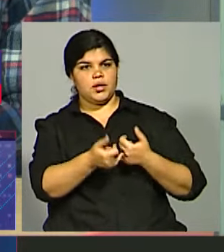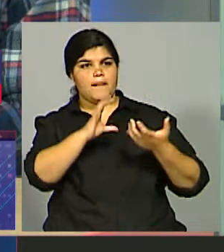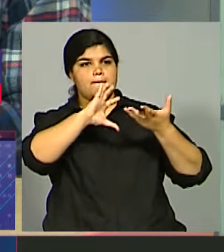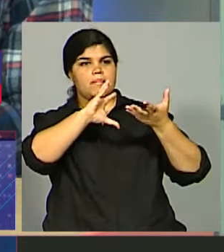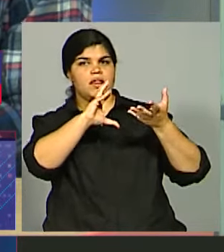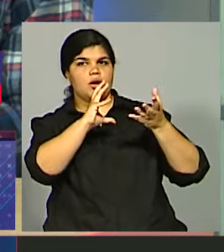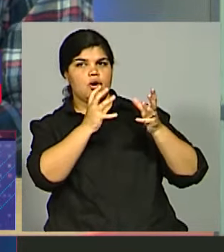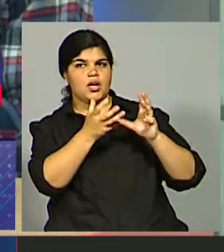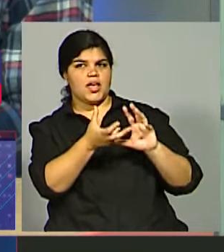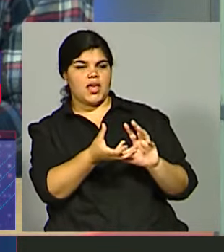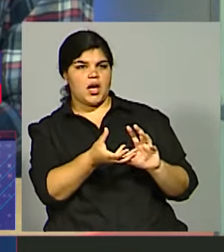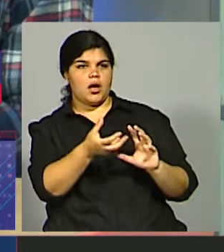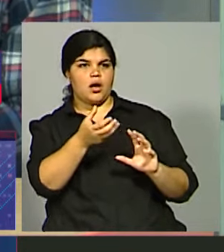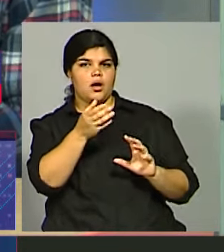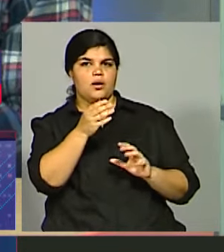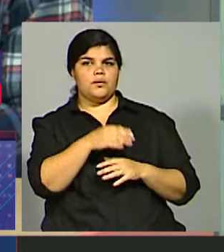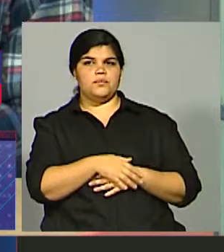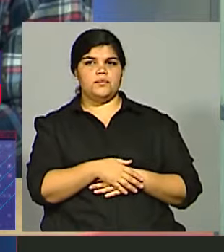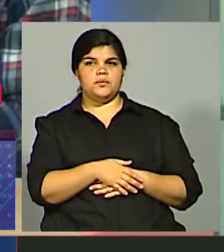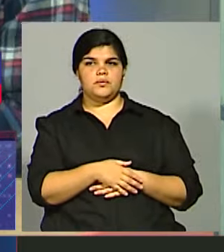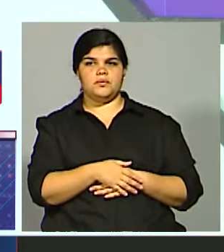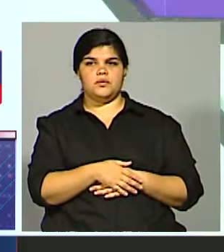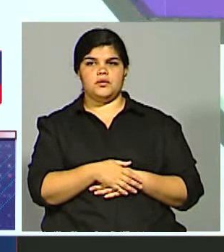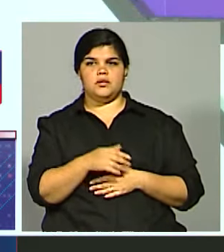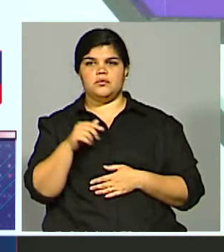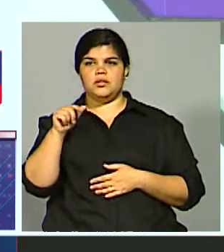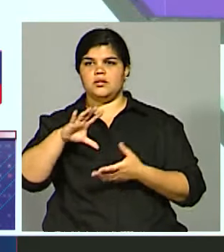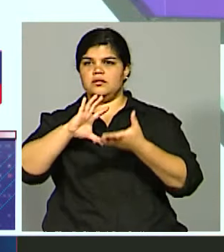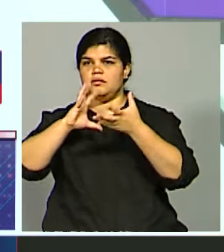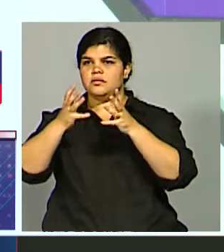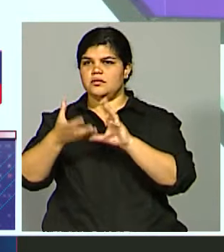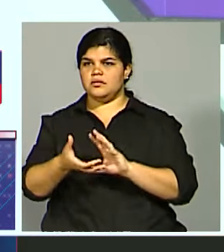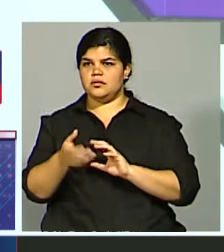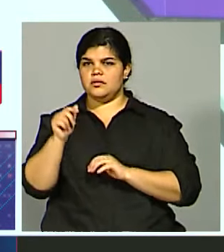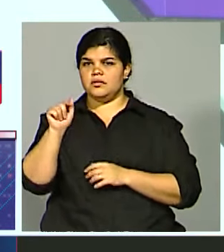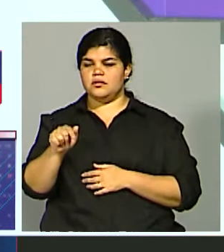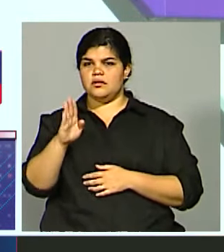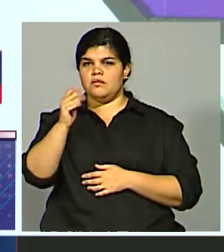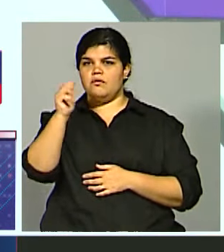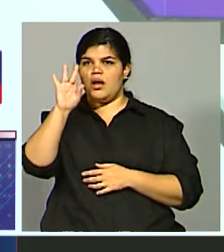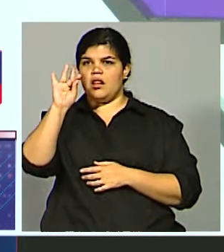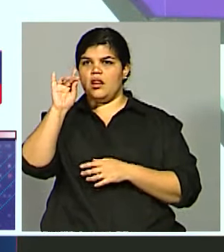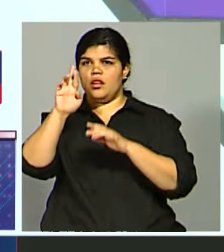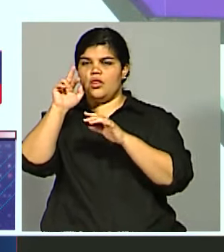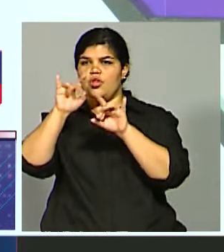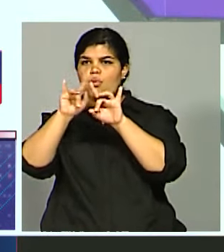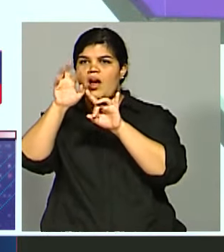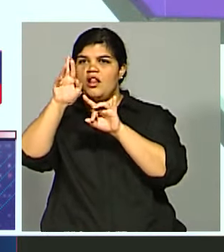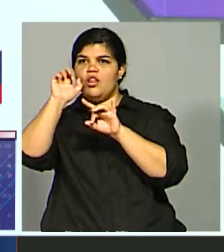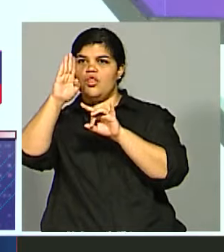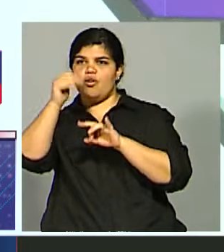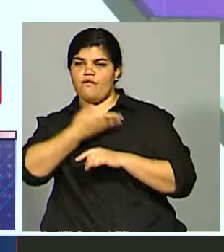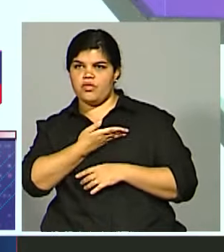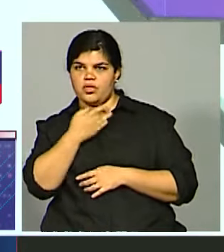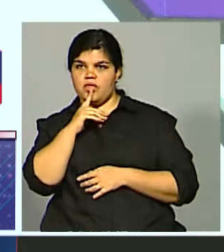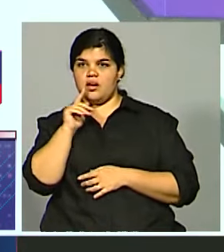Waldorf. Y ahí después aparece también esto de la pedagogía Waldorf. Yo creo que también lo nombro en la obra, estos